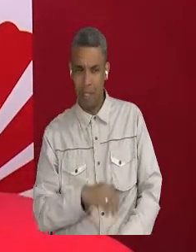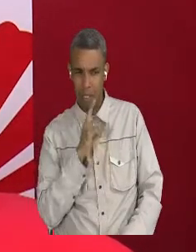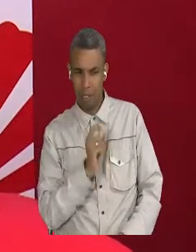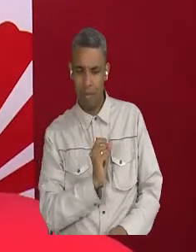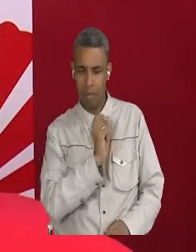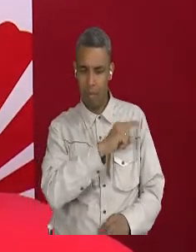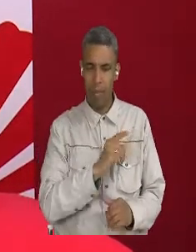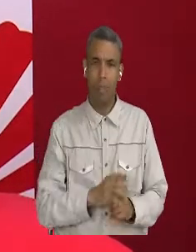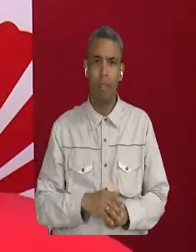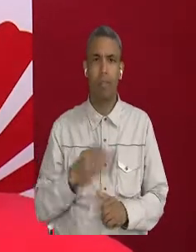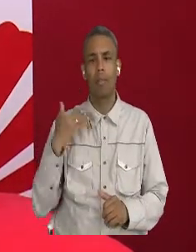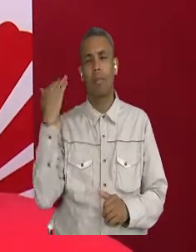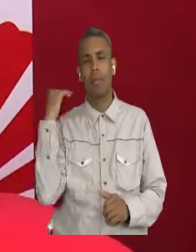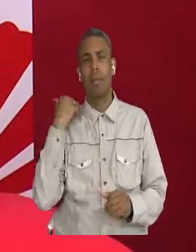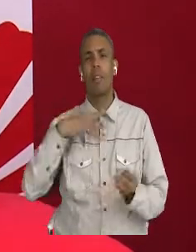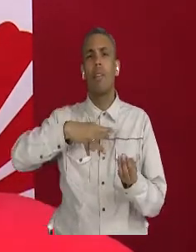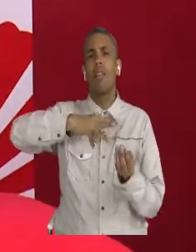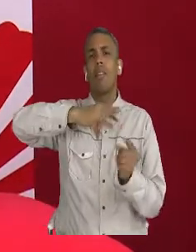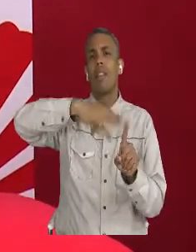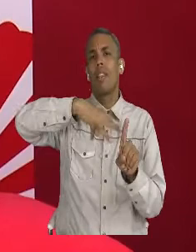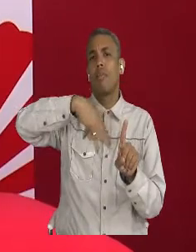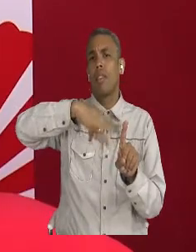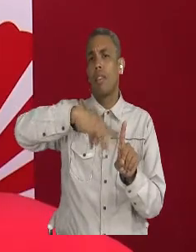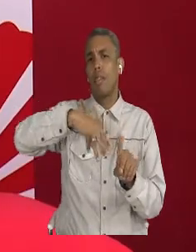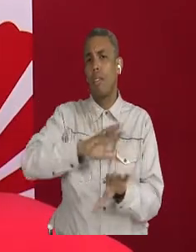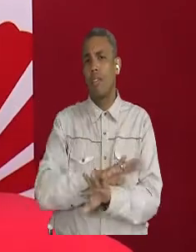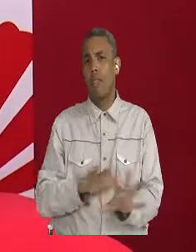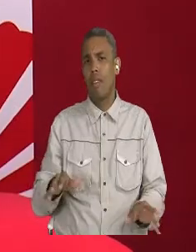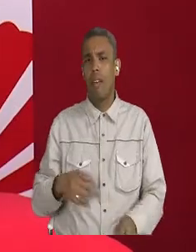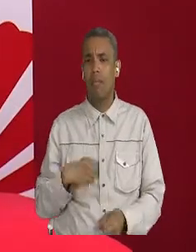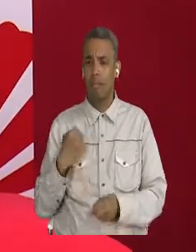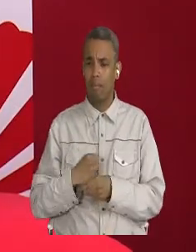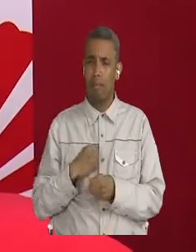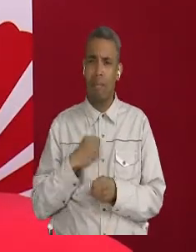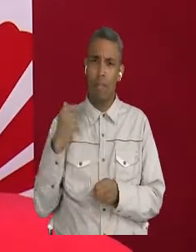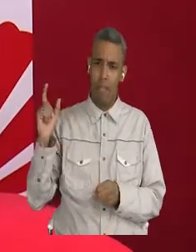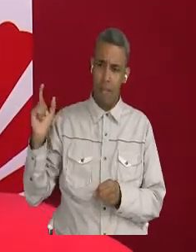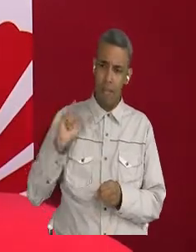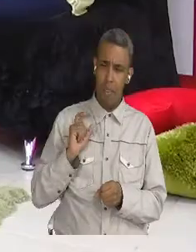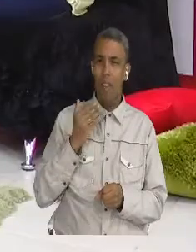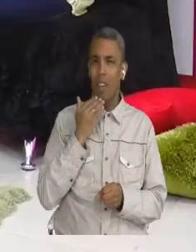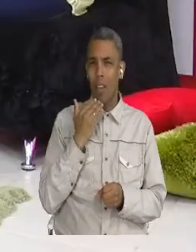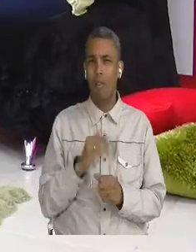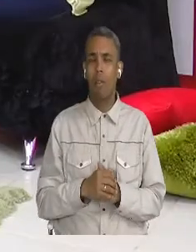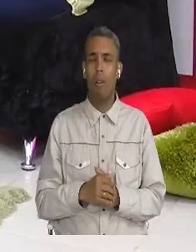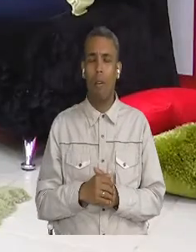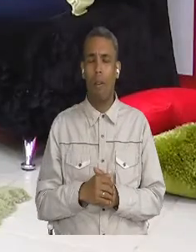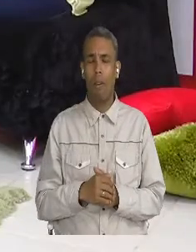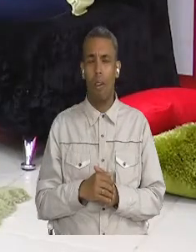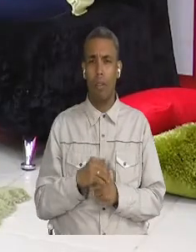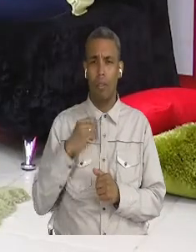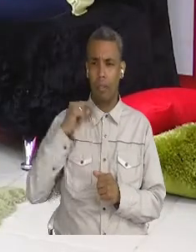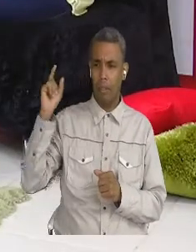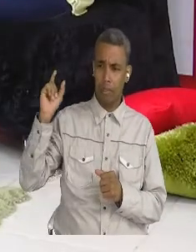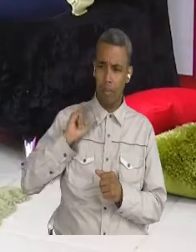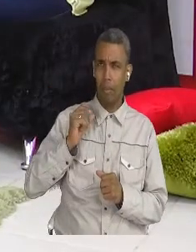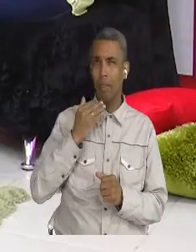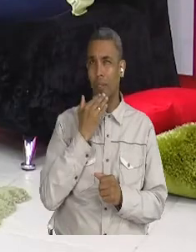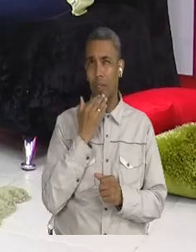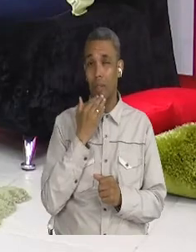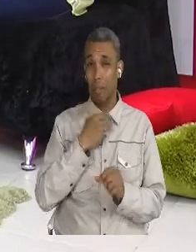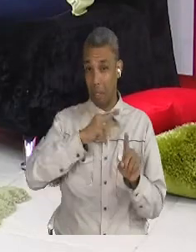yo terminé mi contrato laboral, pero aún no me han pagado mi liquidación. ¿Qué podemos hacer? Bueno, Jennifer, esto es una situación que